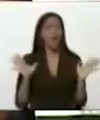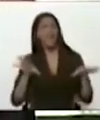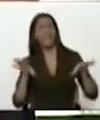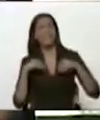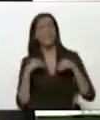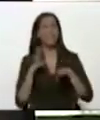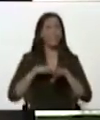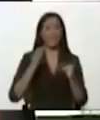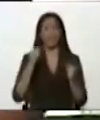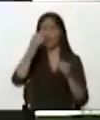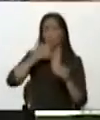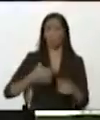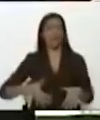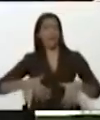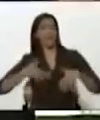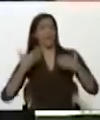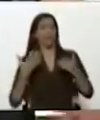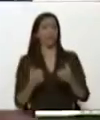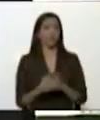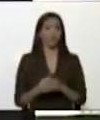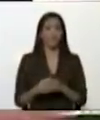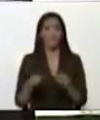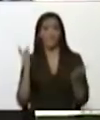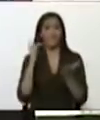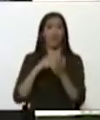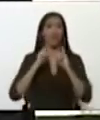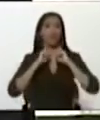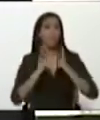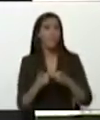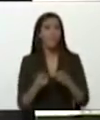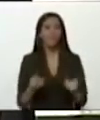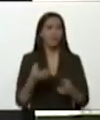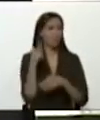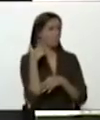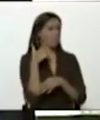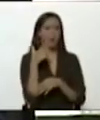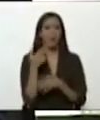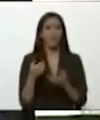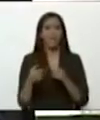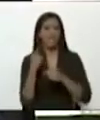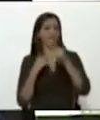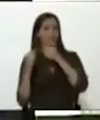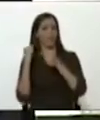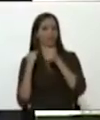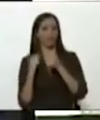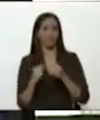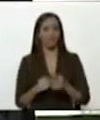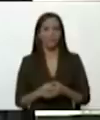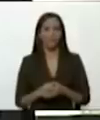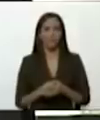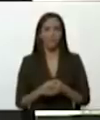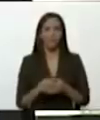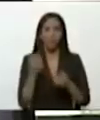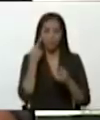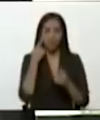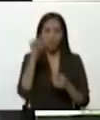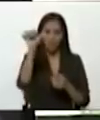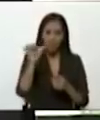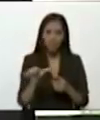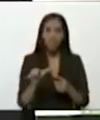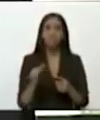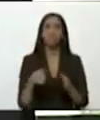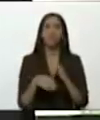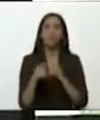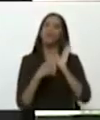tipo arrecho. Él llegó a la autopista, unos tipos con unos R-15 y se echaron para atrás. Para que ustedes se den cuenta. Vamos a